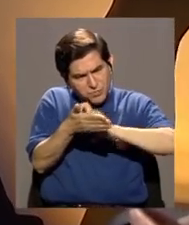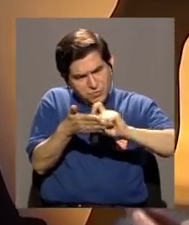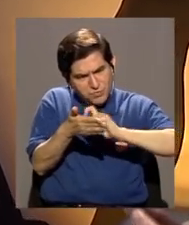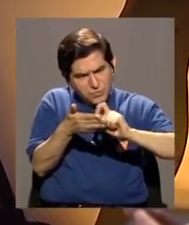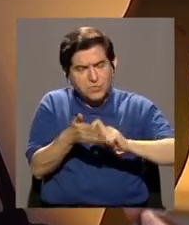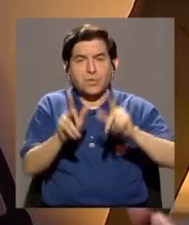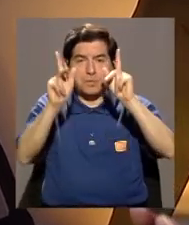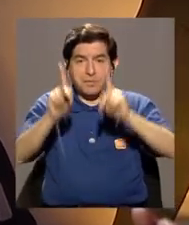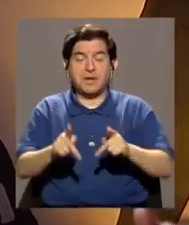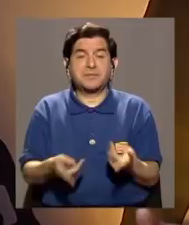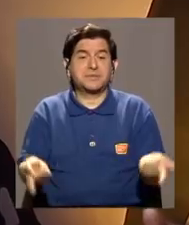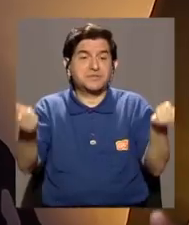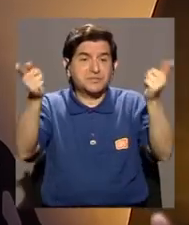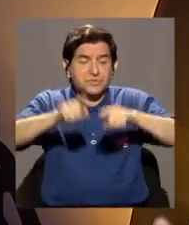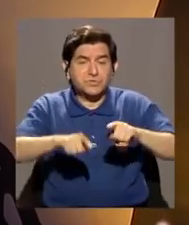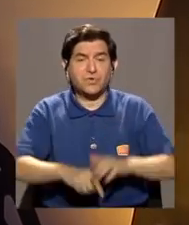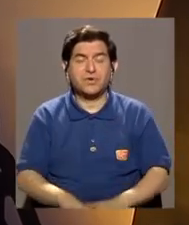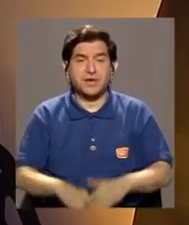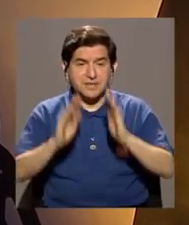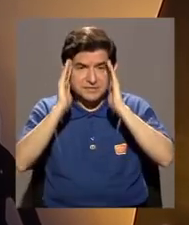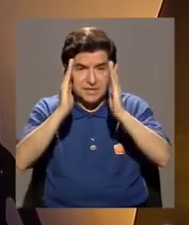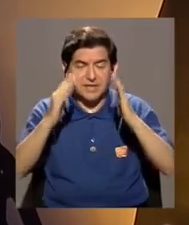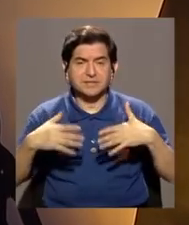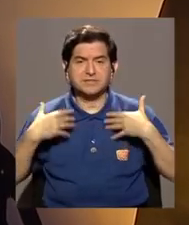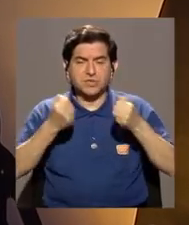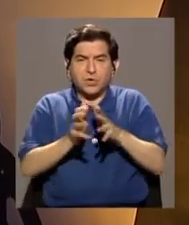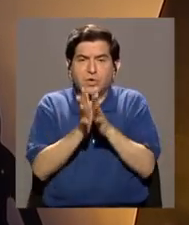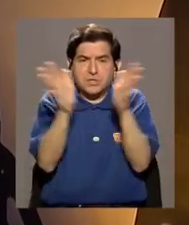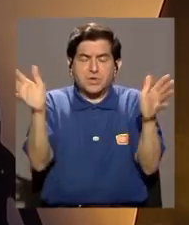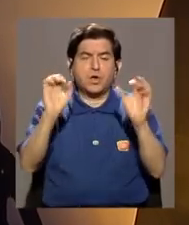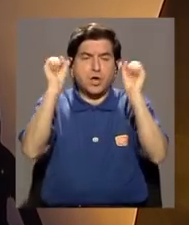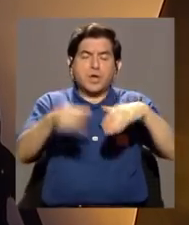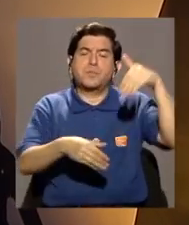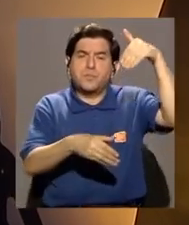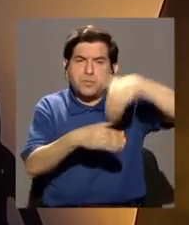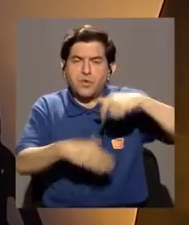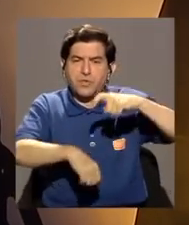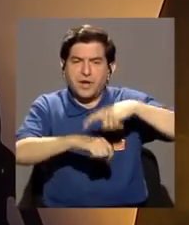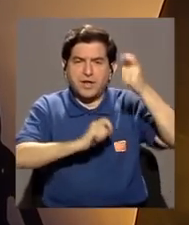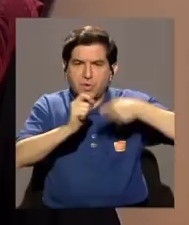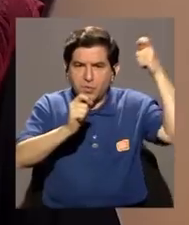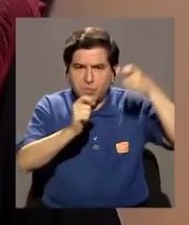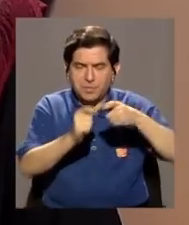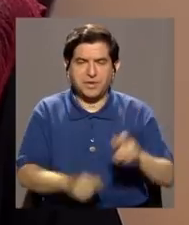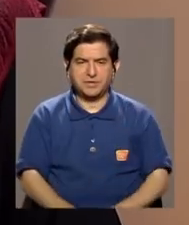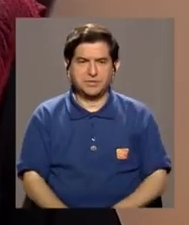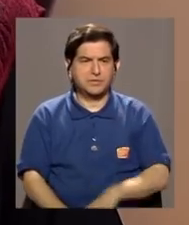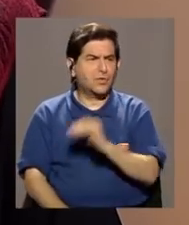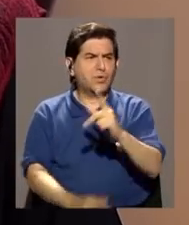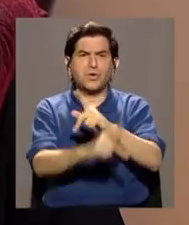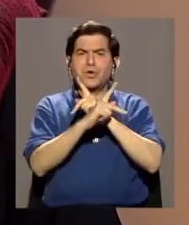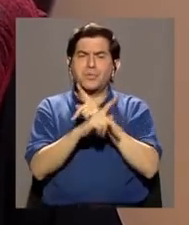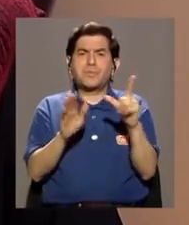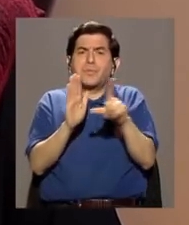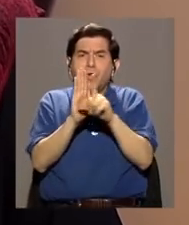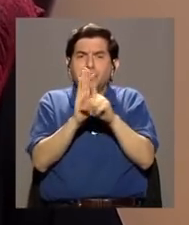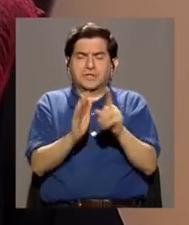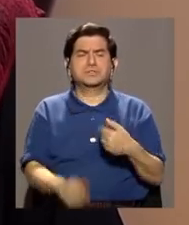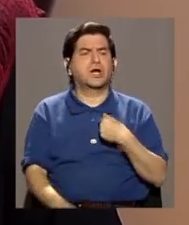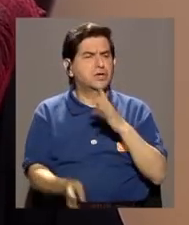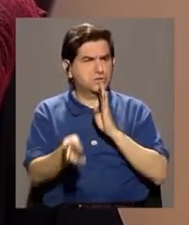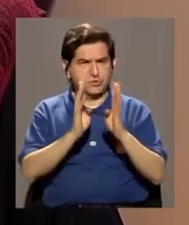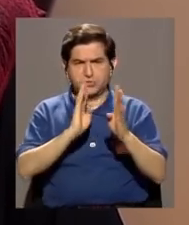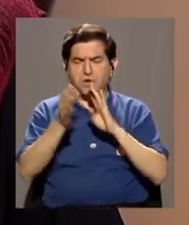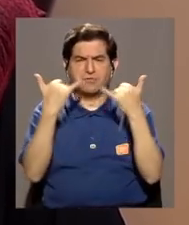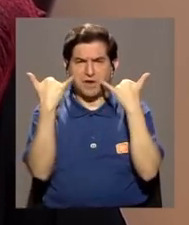para quienes en este caso se dedican a la salud pública y podrían entonces hacer una intervención al momento determinado y hasta para proteger legalmente yo he conversado